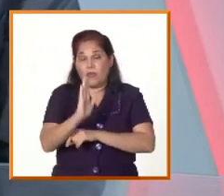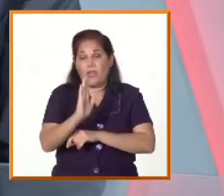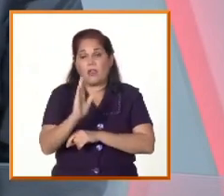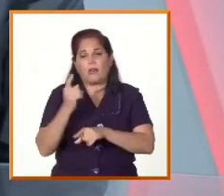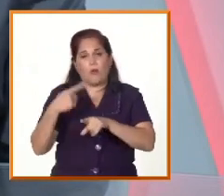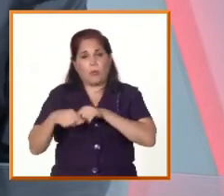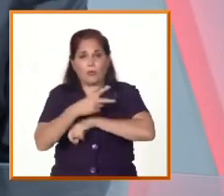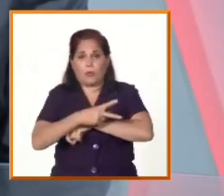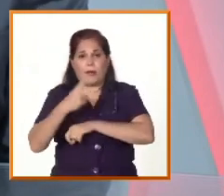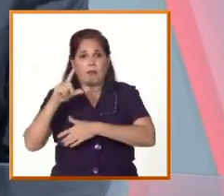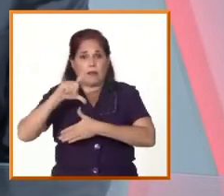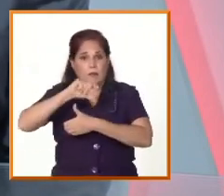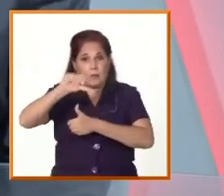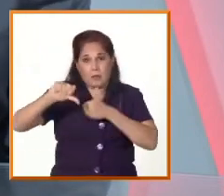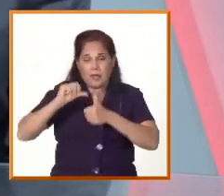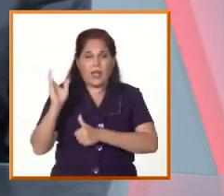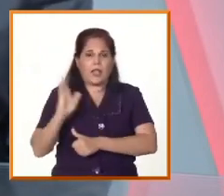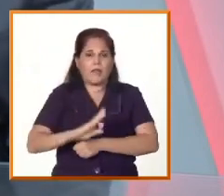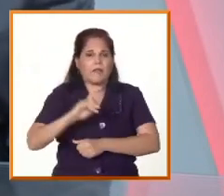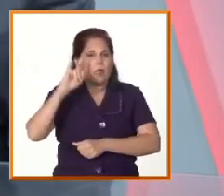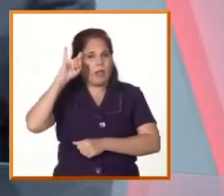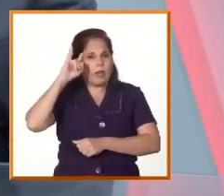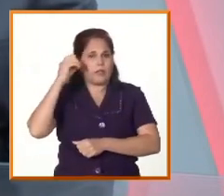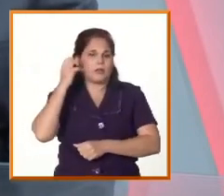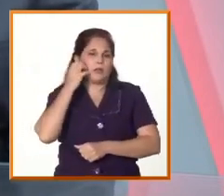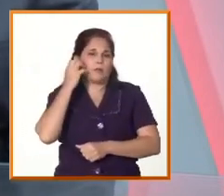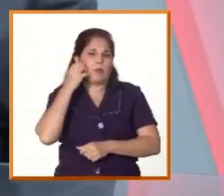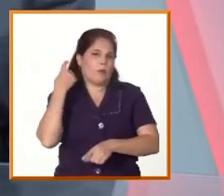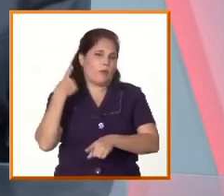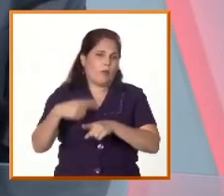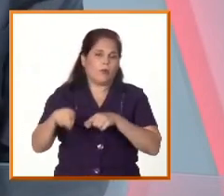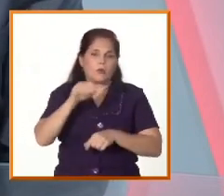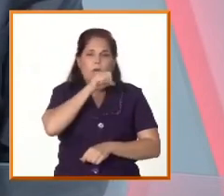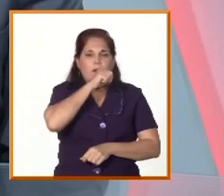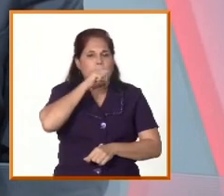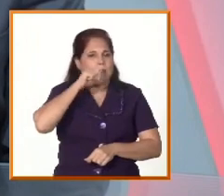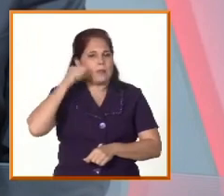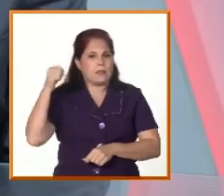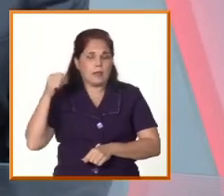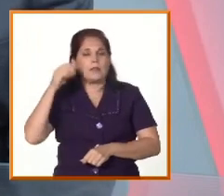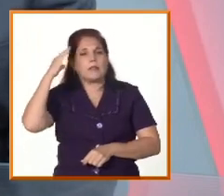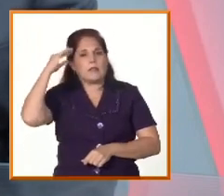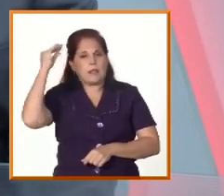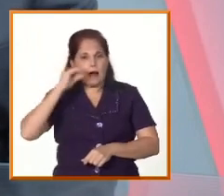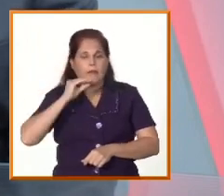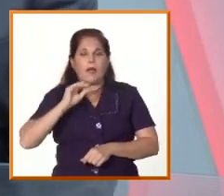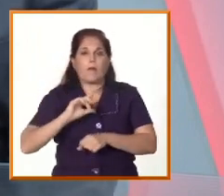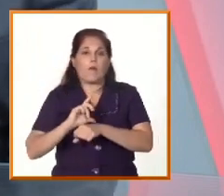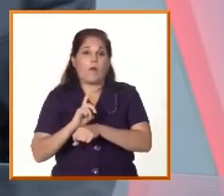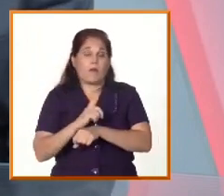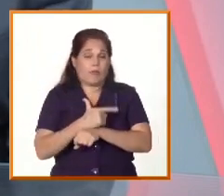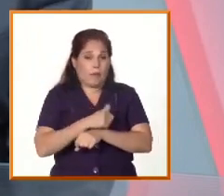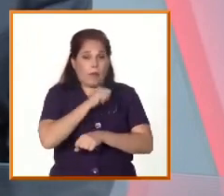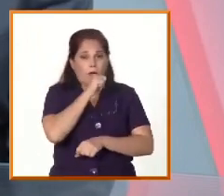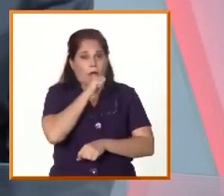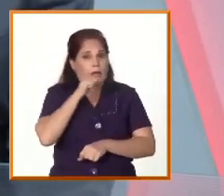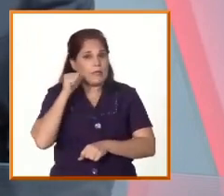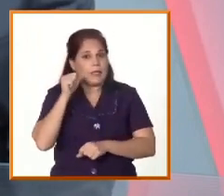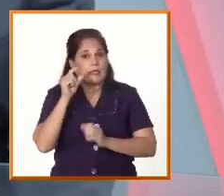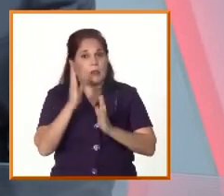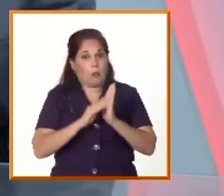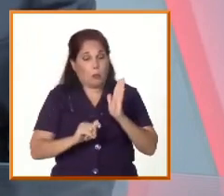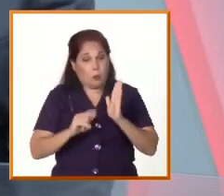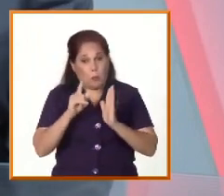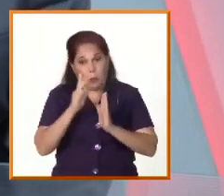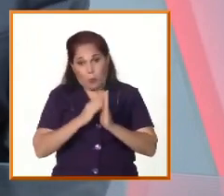de América Latina del Caribe para asegurar los consumos el tema del aceite estamos conscientes tenemos una deuda de aceite de un mes Hoy